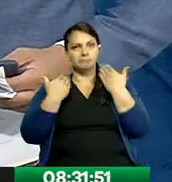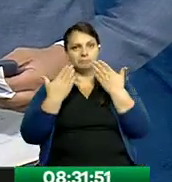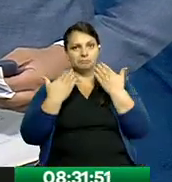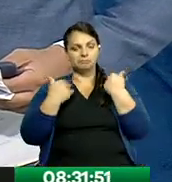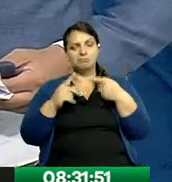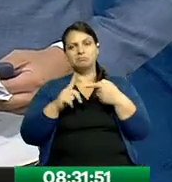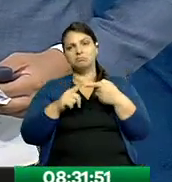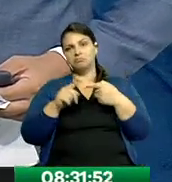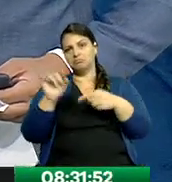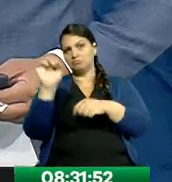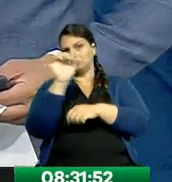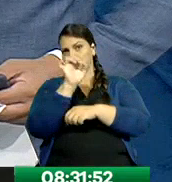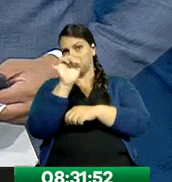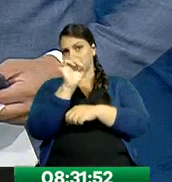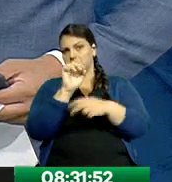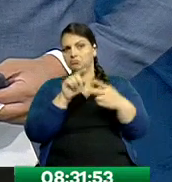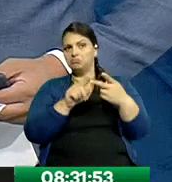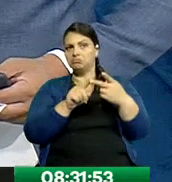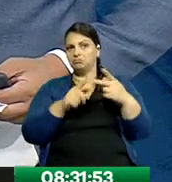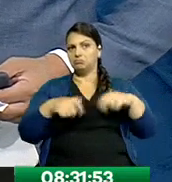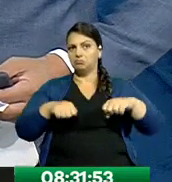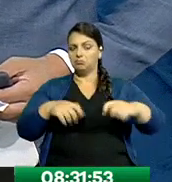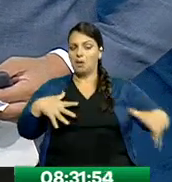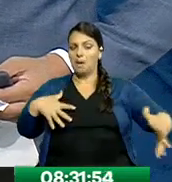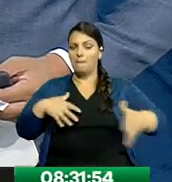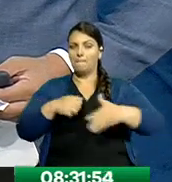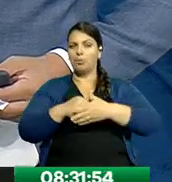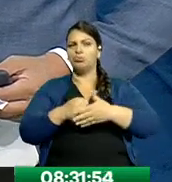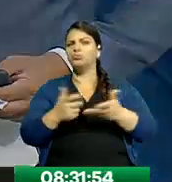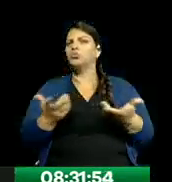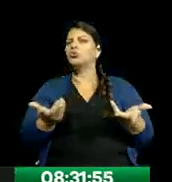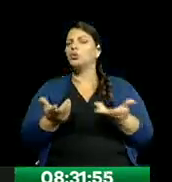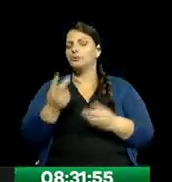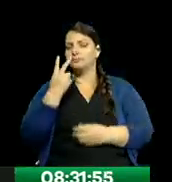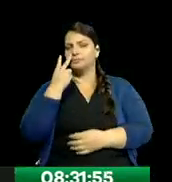Varias personas resultaron heridas.